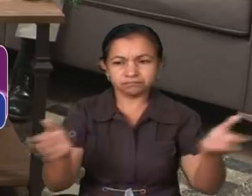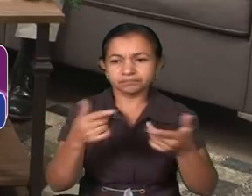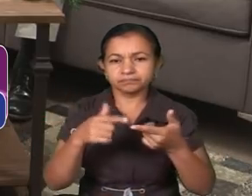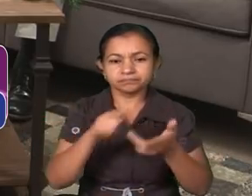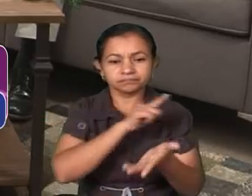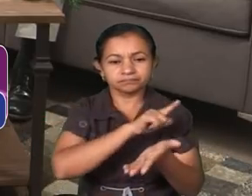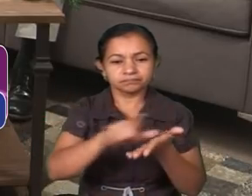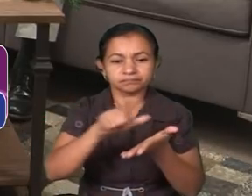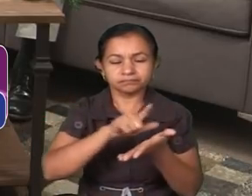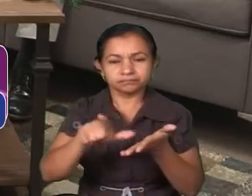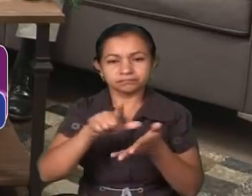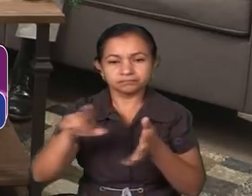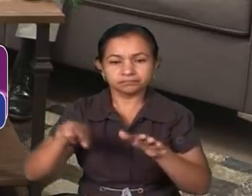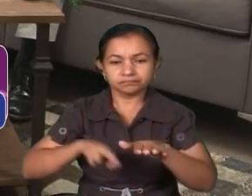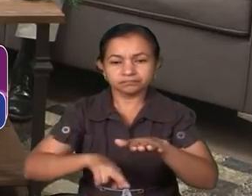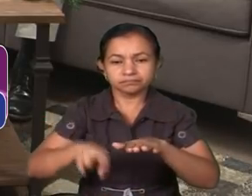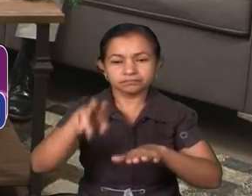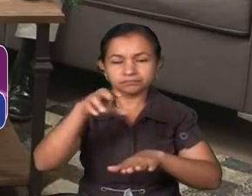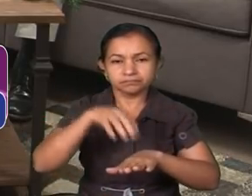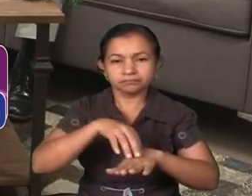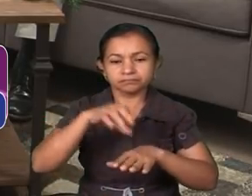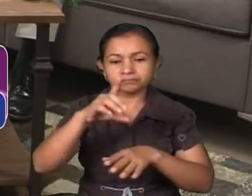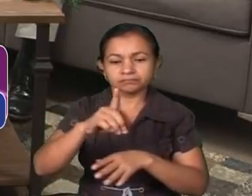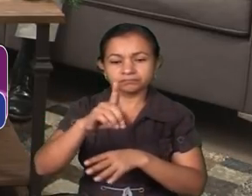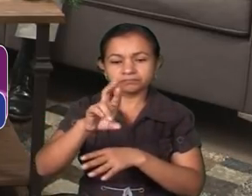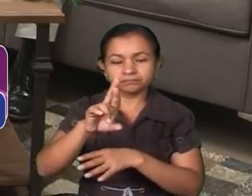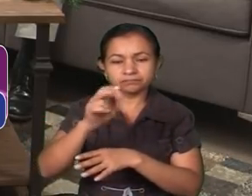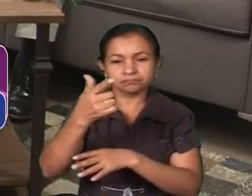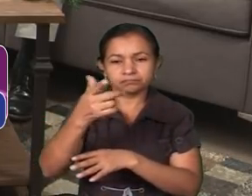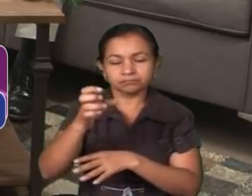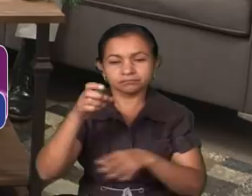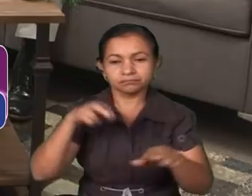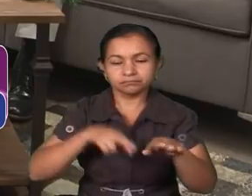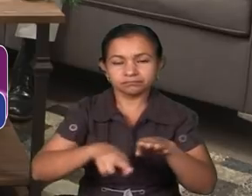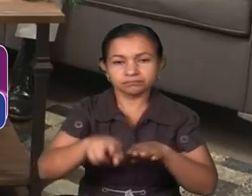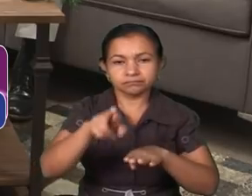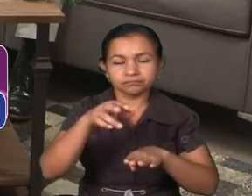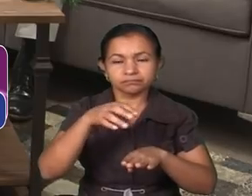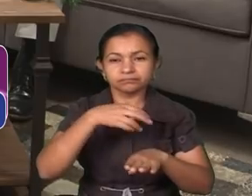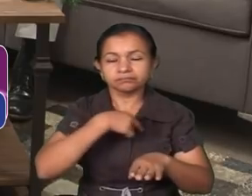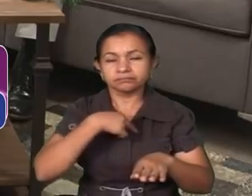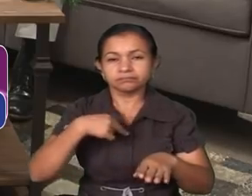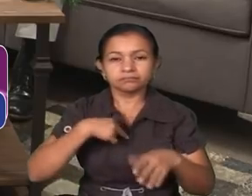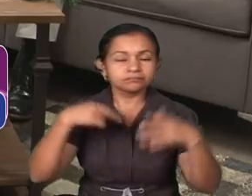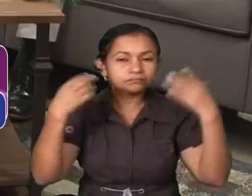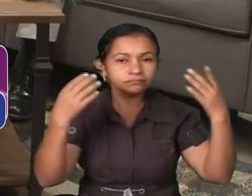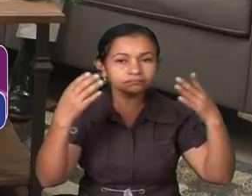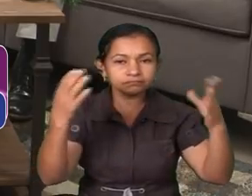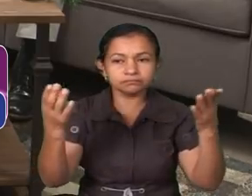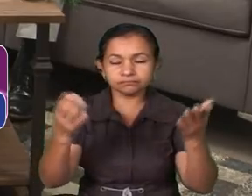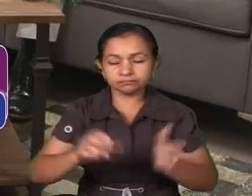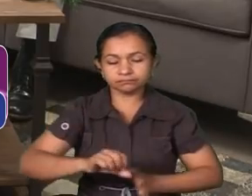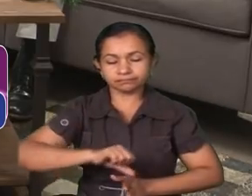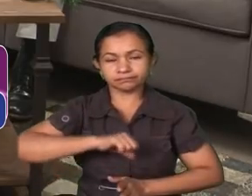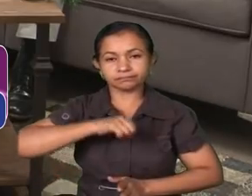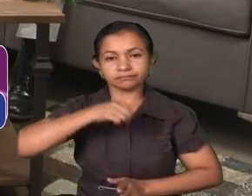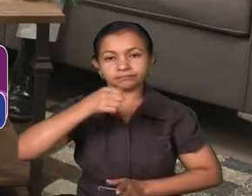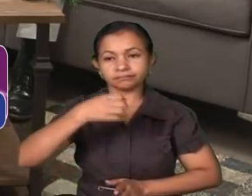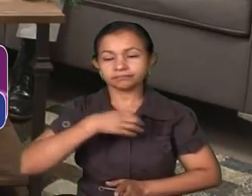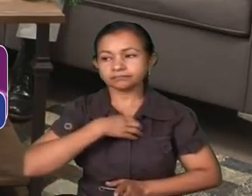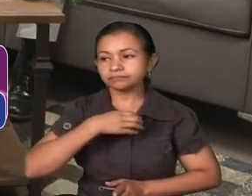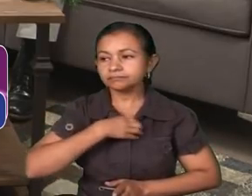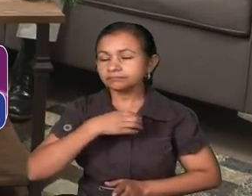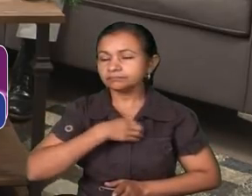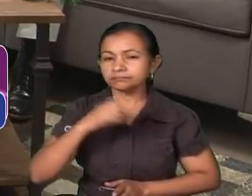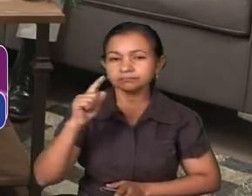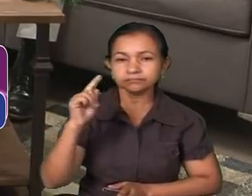Limpié el río, dragué el río. Es decir, hice cosas que me enorgullecen. Y así